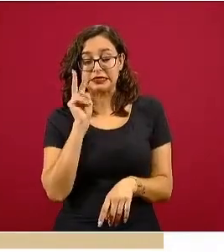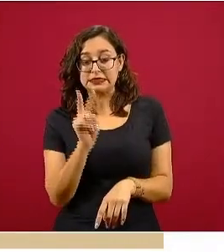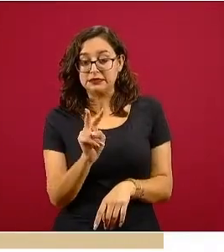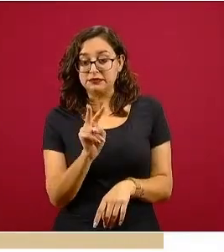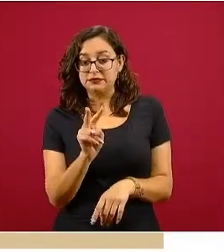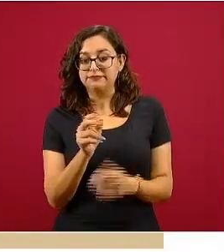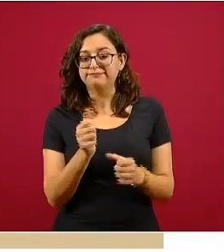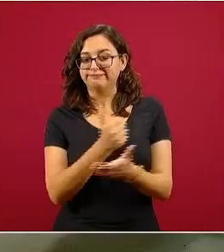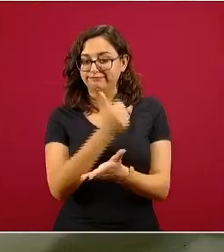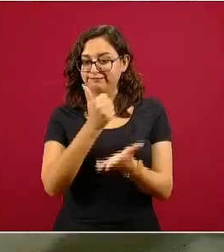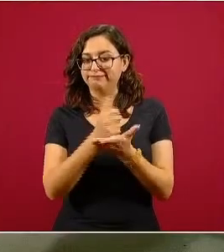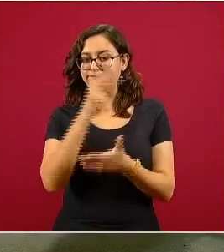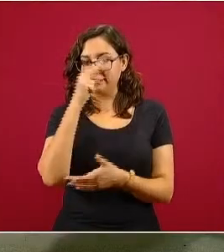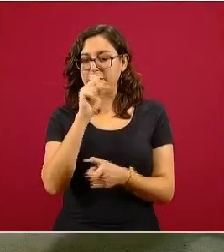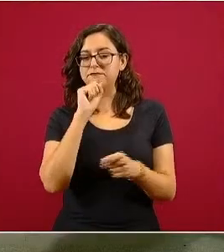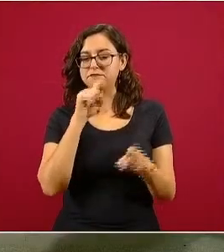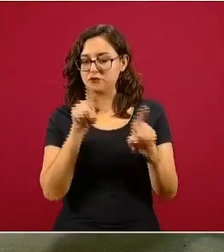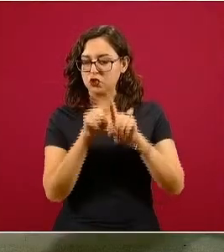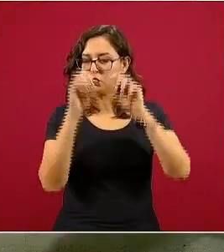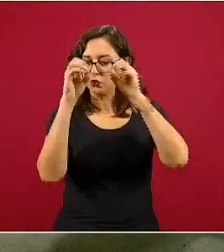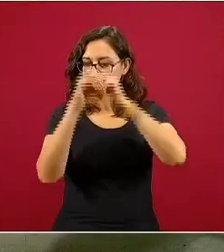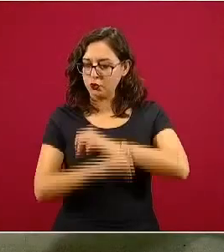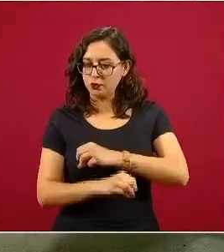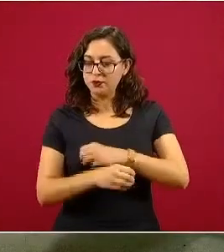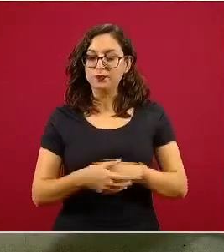México. Veamos la siguiente diapositiva.